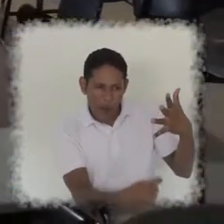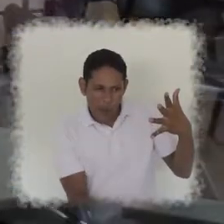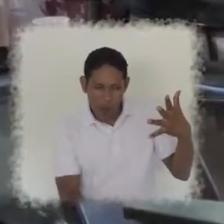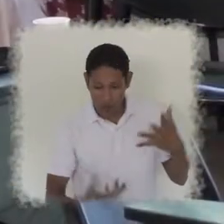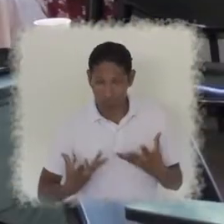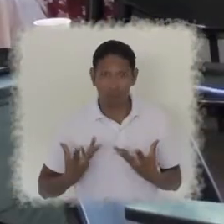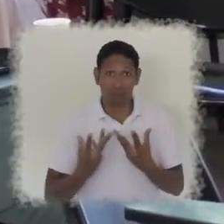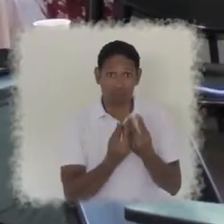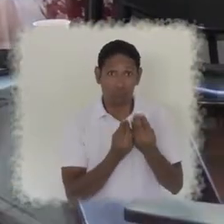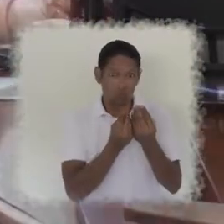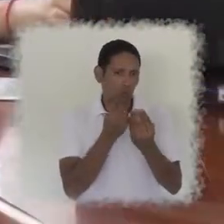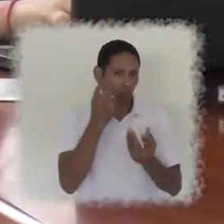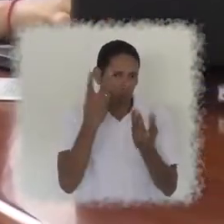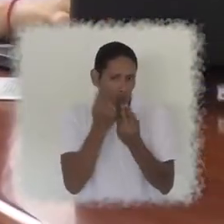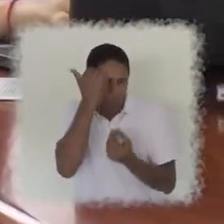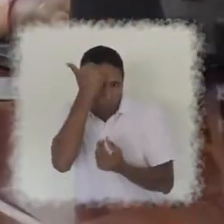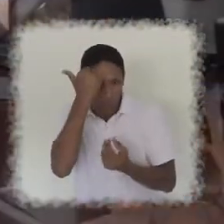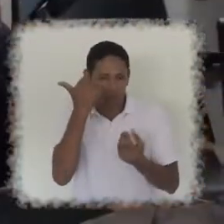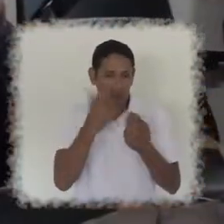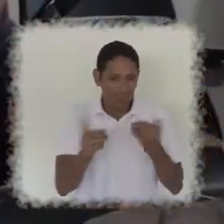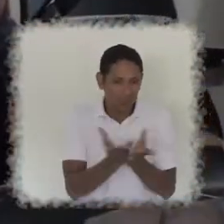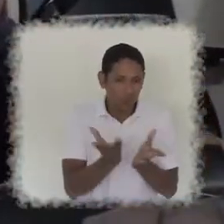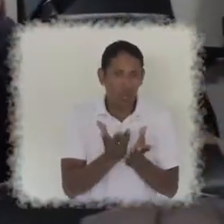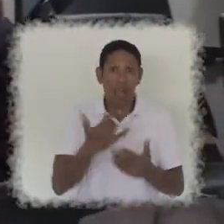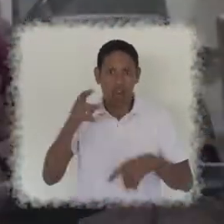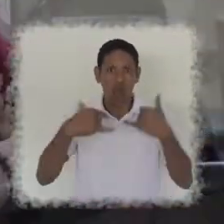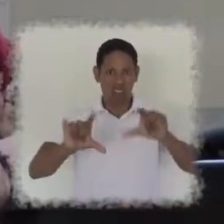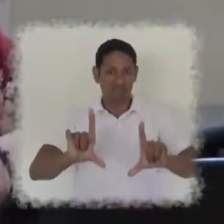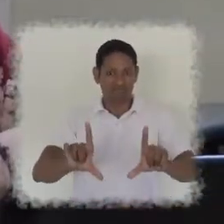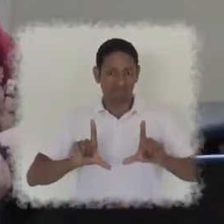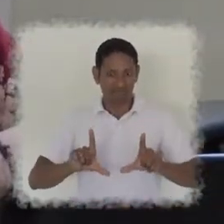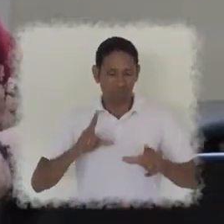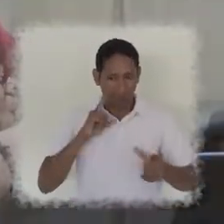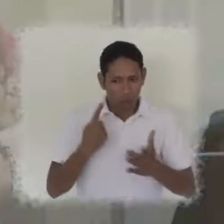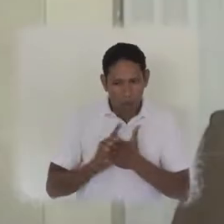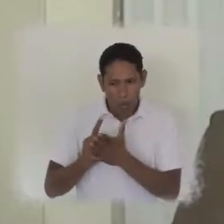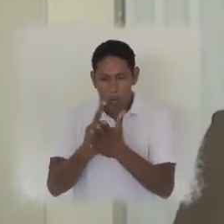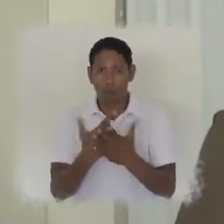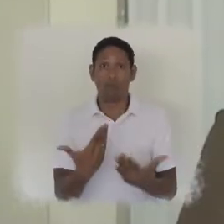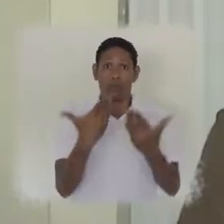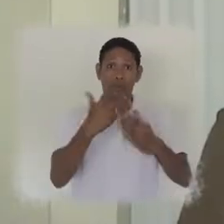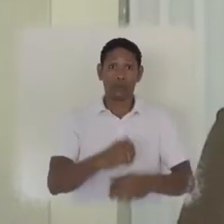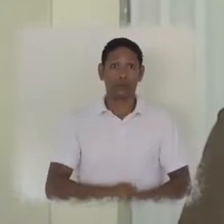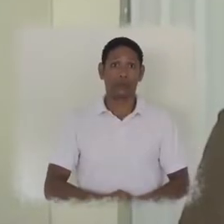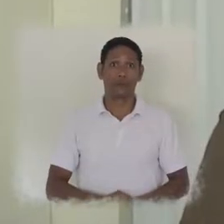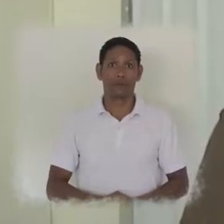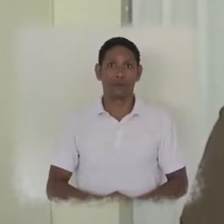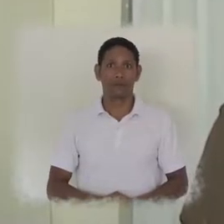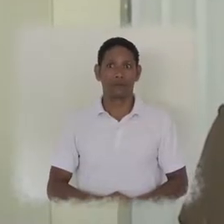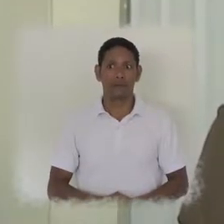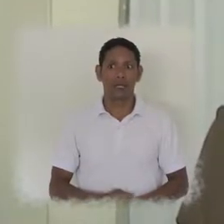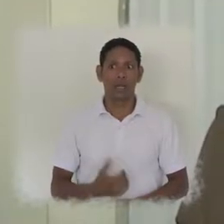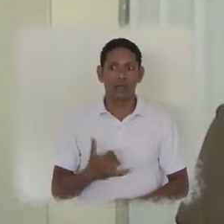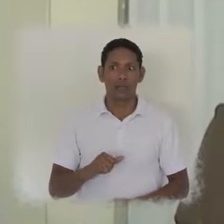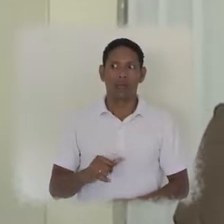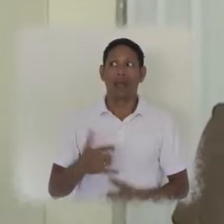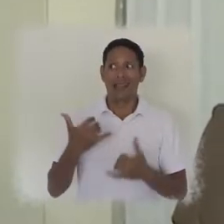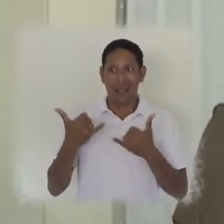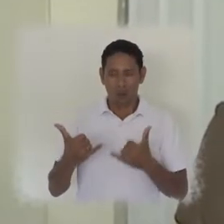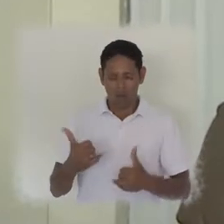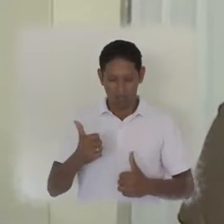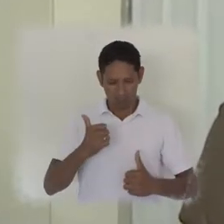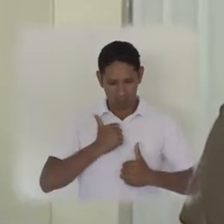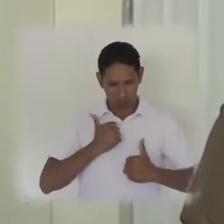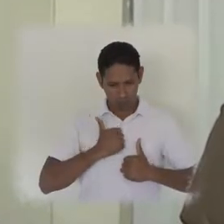institucionales, como integrantes del equipo directivo, profesores, estudiantes y egresados. Pudimos darnos cuenta que el